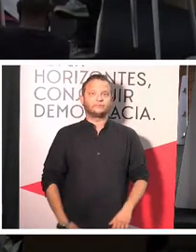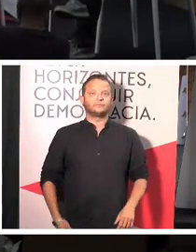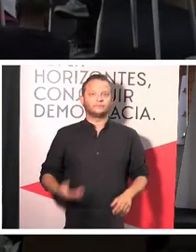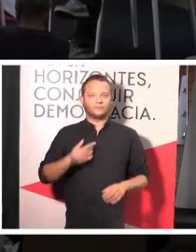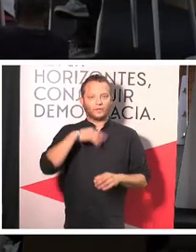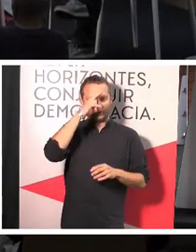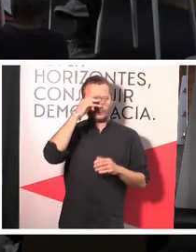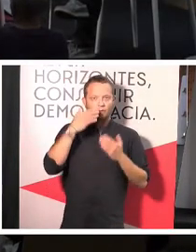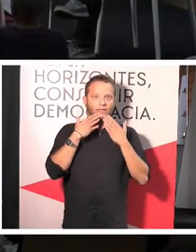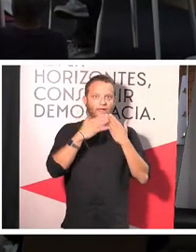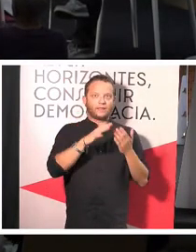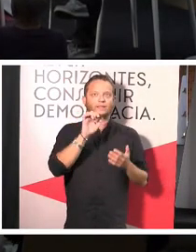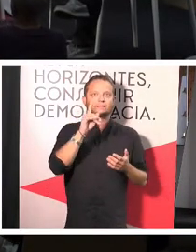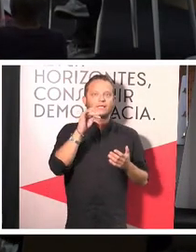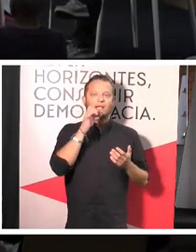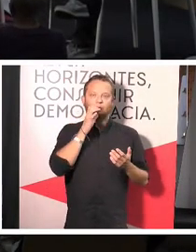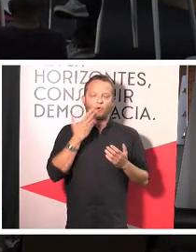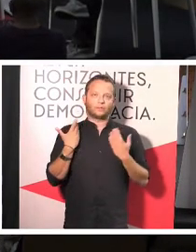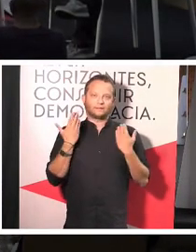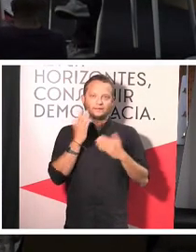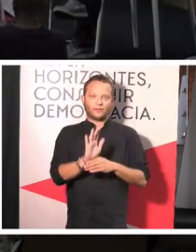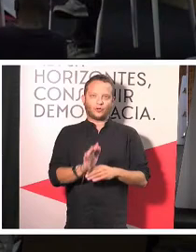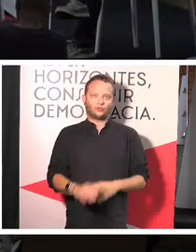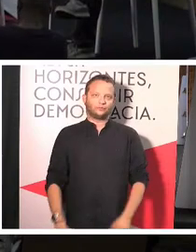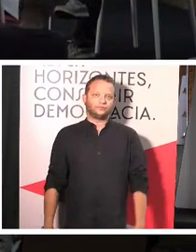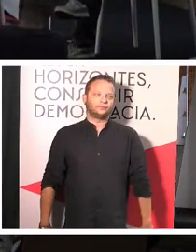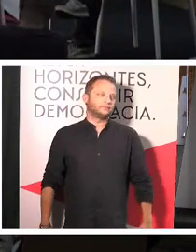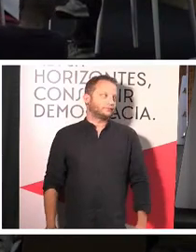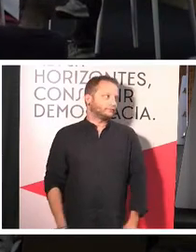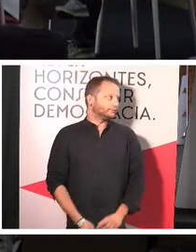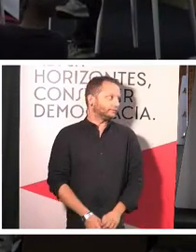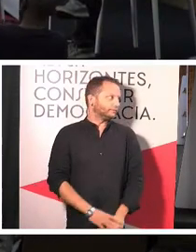preocupes. Muchas gracias, Ekaiz, por la presentación.